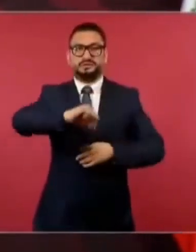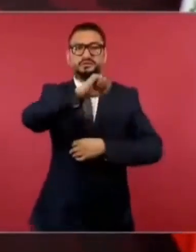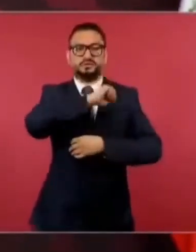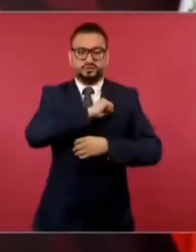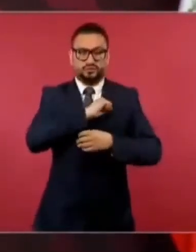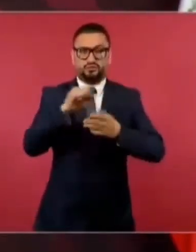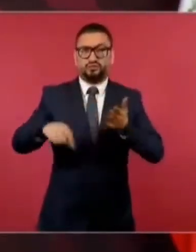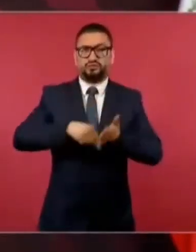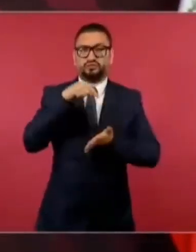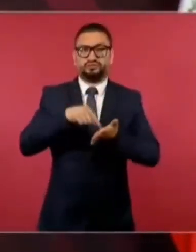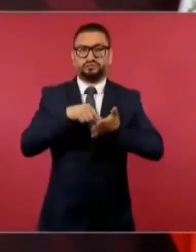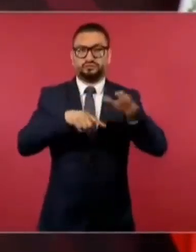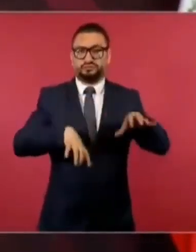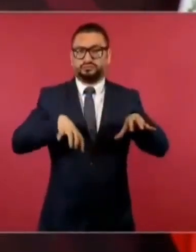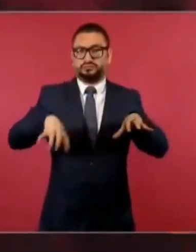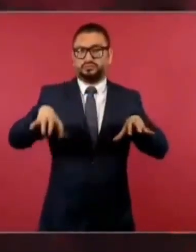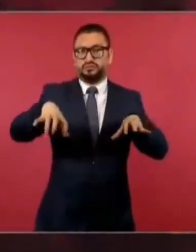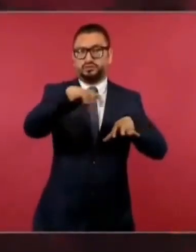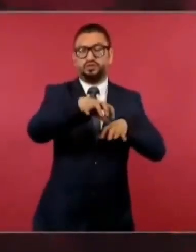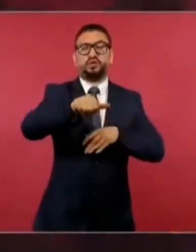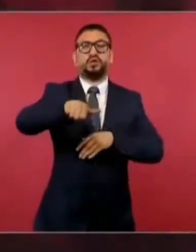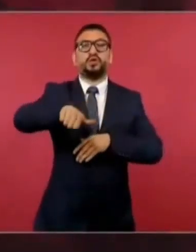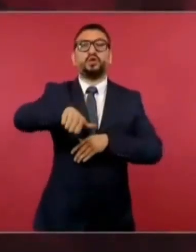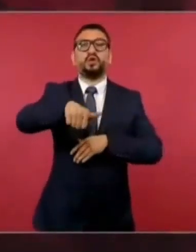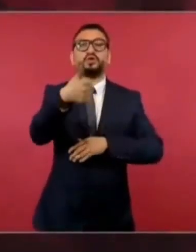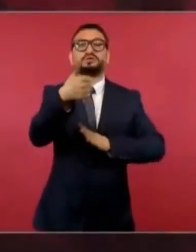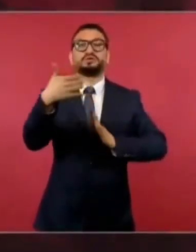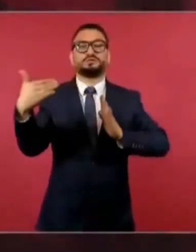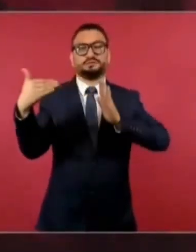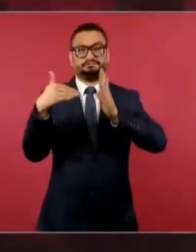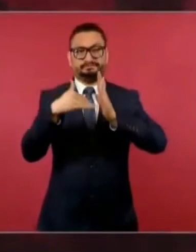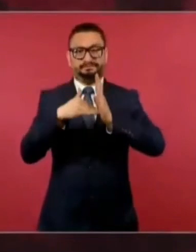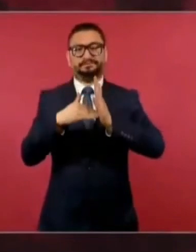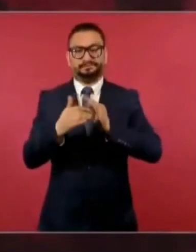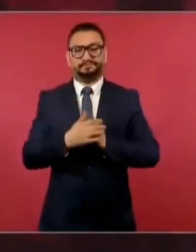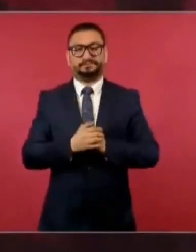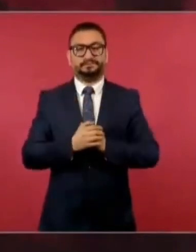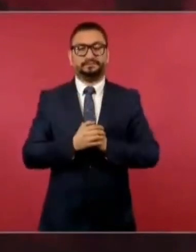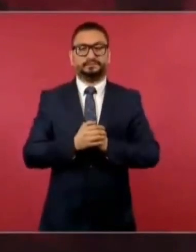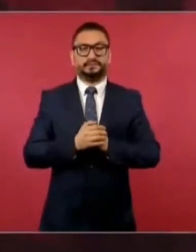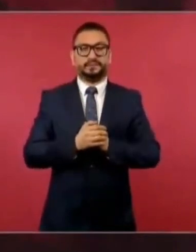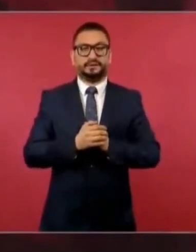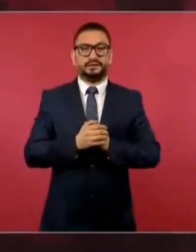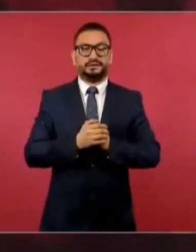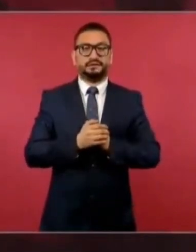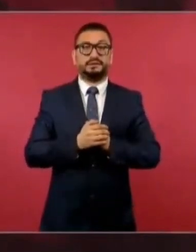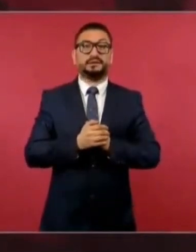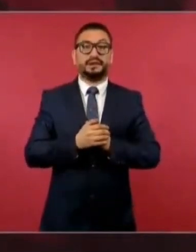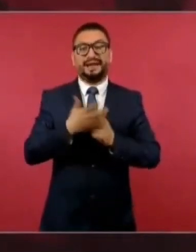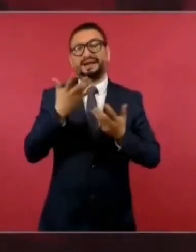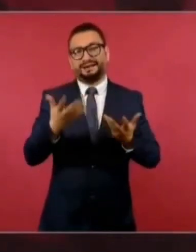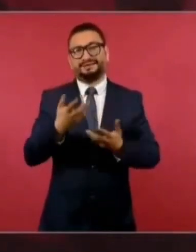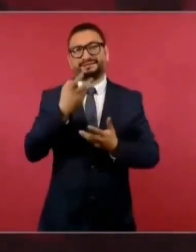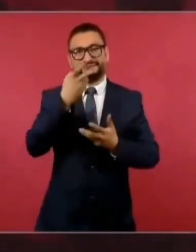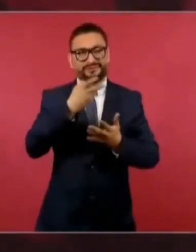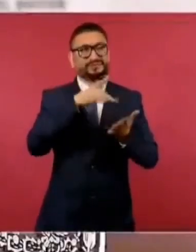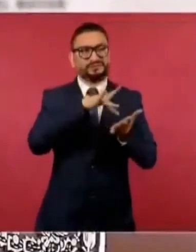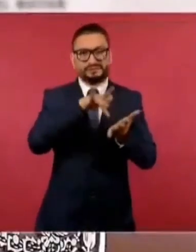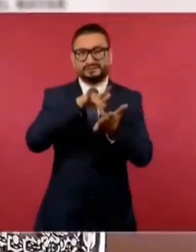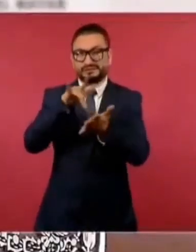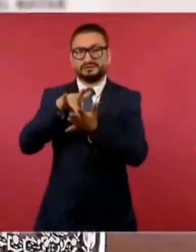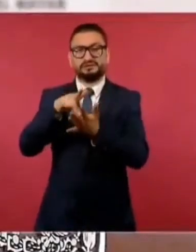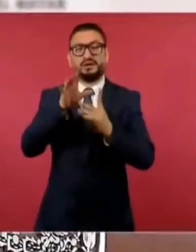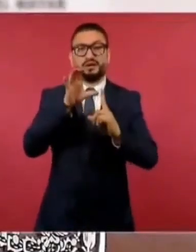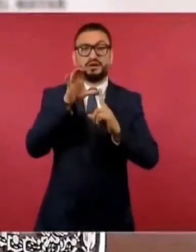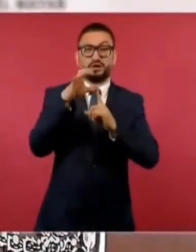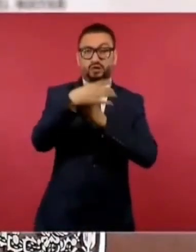en localidades, en 11,000 localidades, y se les está entregando a los integrantes